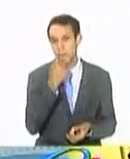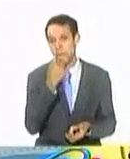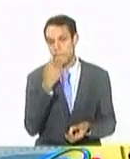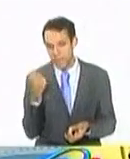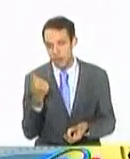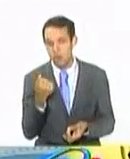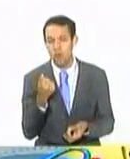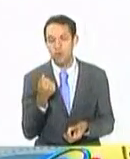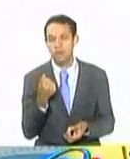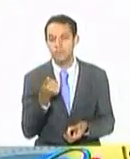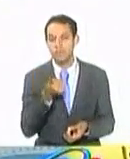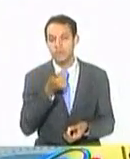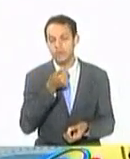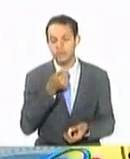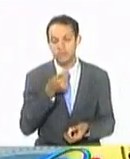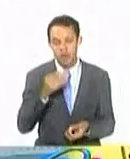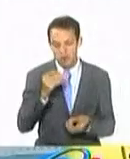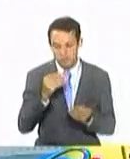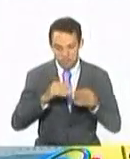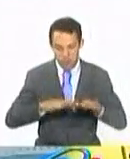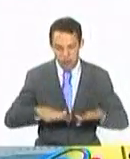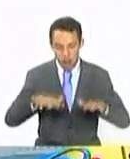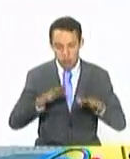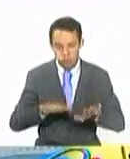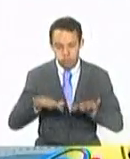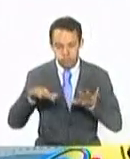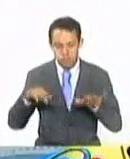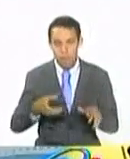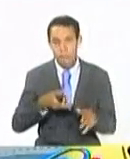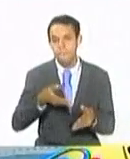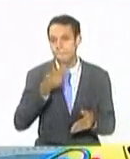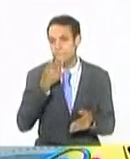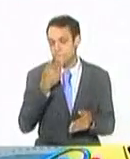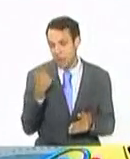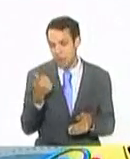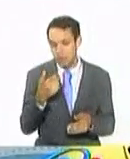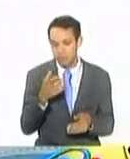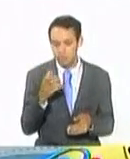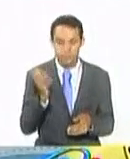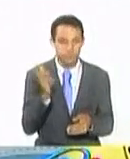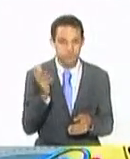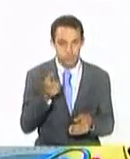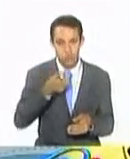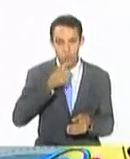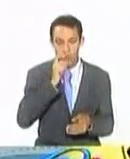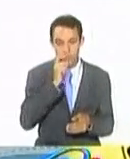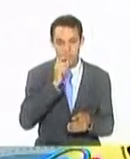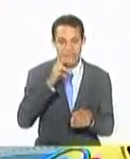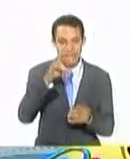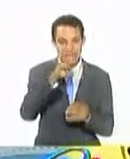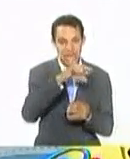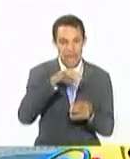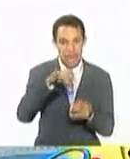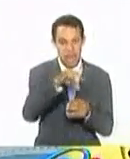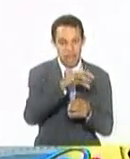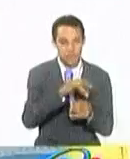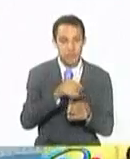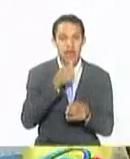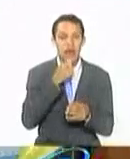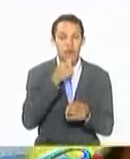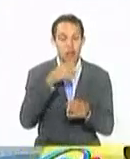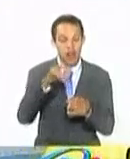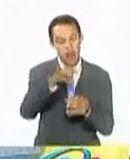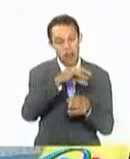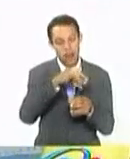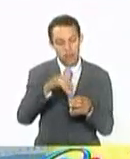más complicado y se le pierde capacidad al cloruro de magnesio pero cuando ustedes tienen la salecita y la diluyen el agua y se la toman directamente